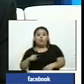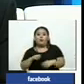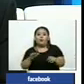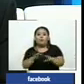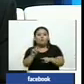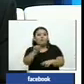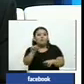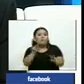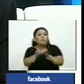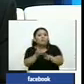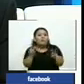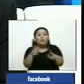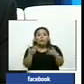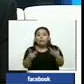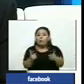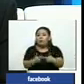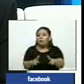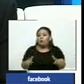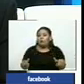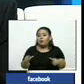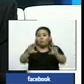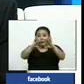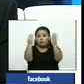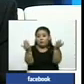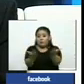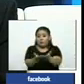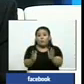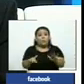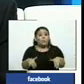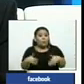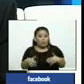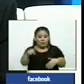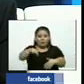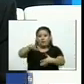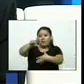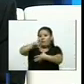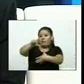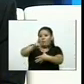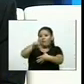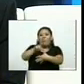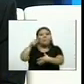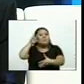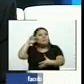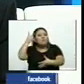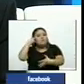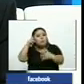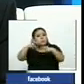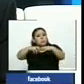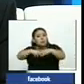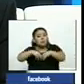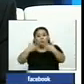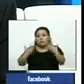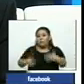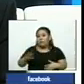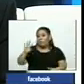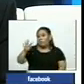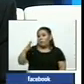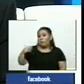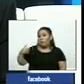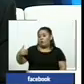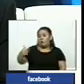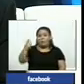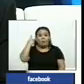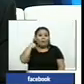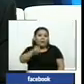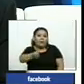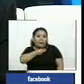Internet empeoró por novena vez consecutiva a nivel global, mientras que en Latinoamérica el declive constituye el cuarto año consecutivo. Jorge